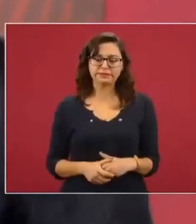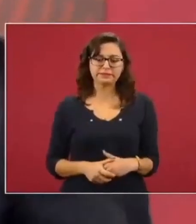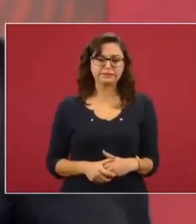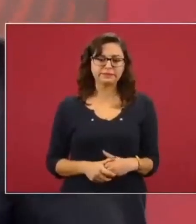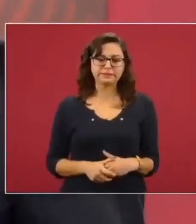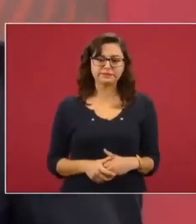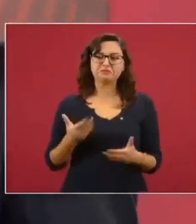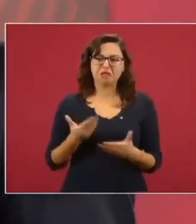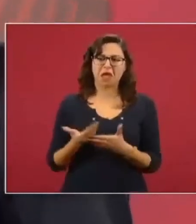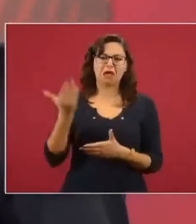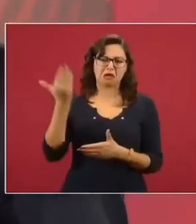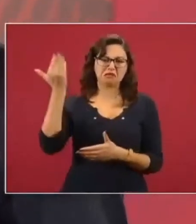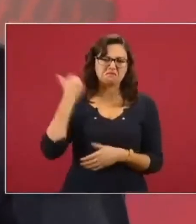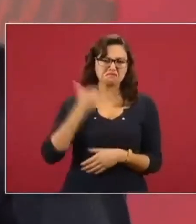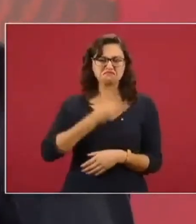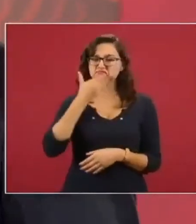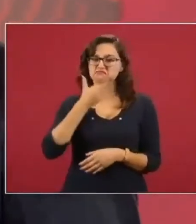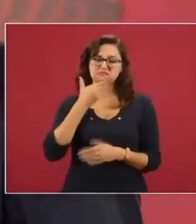pasó ese tiempo.